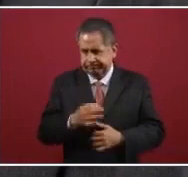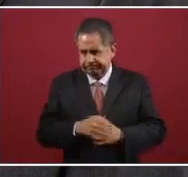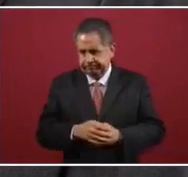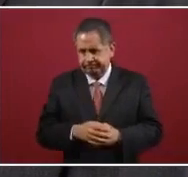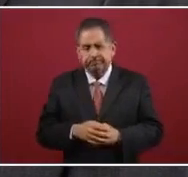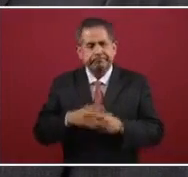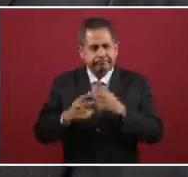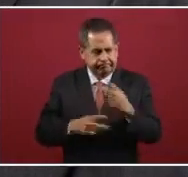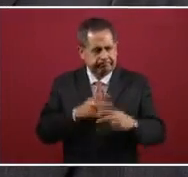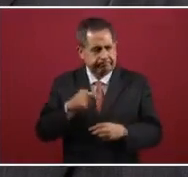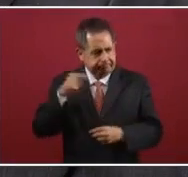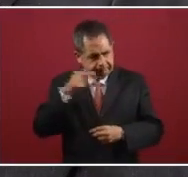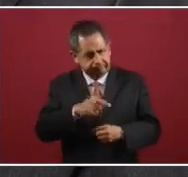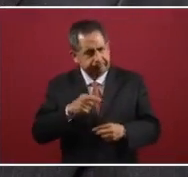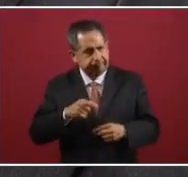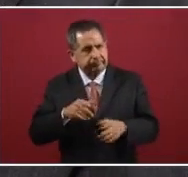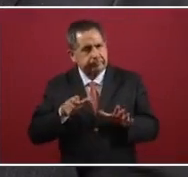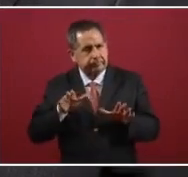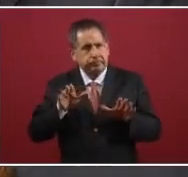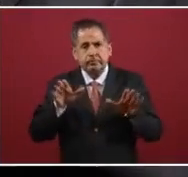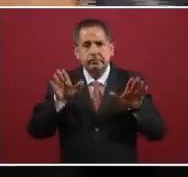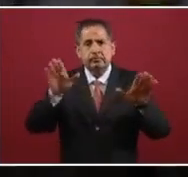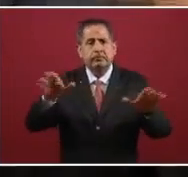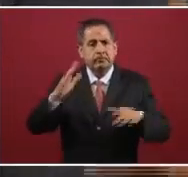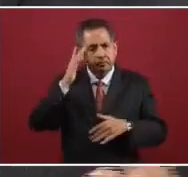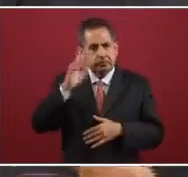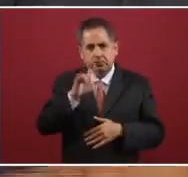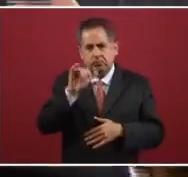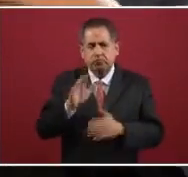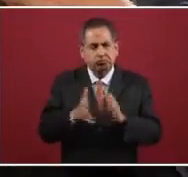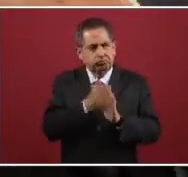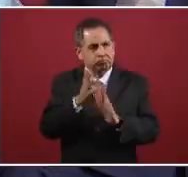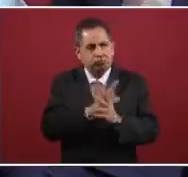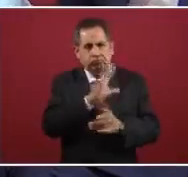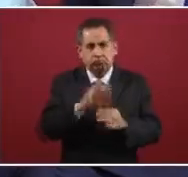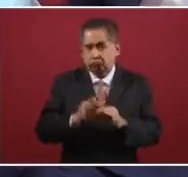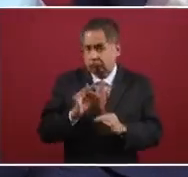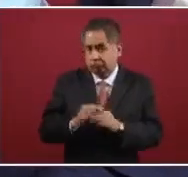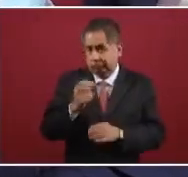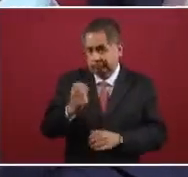vamos a construir el aeropuerto en Santa Lucía. Entonces, de esta manera,